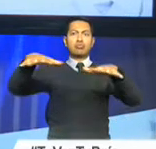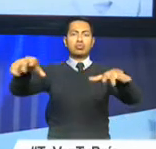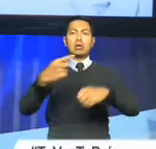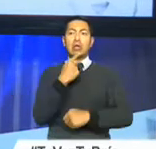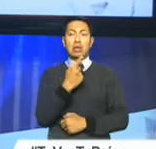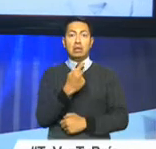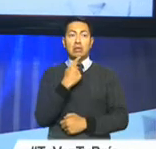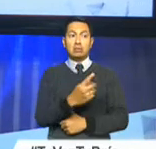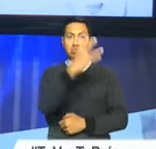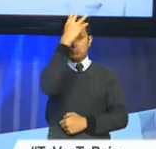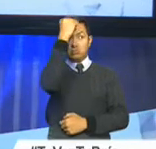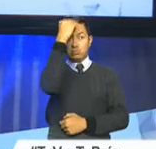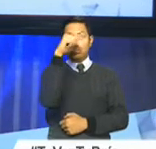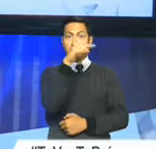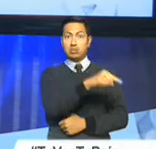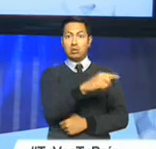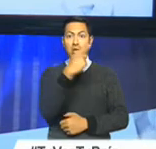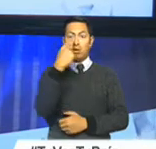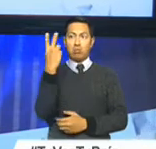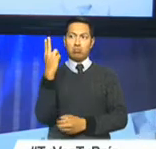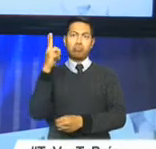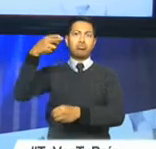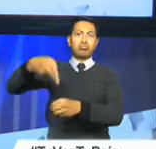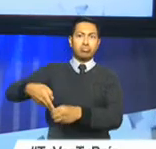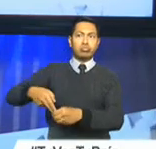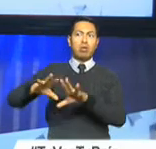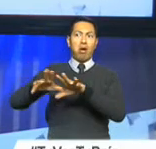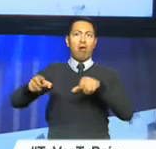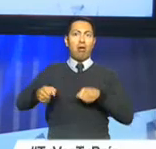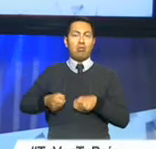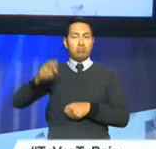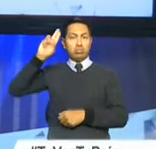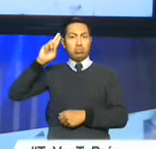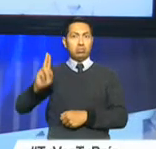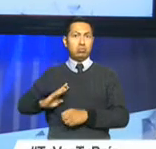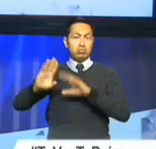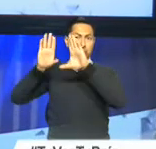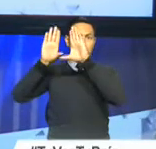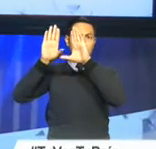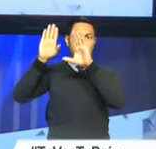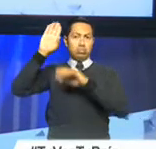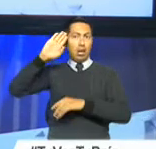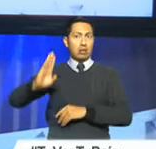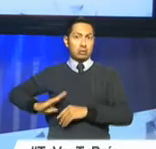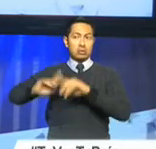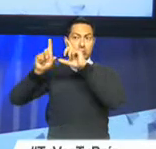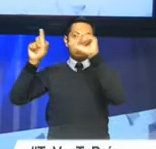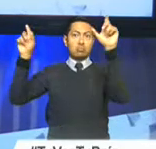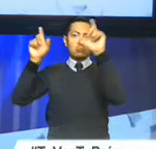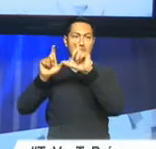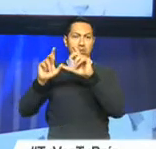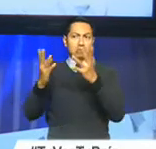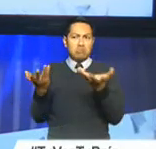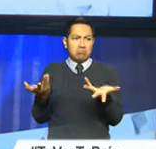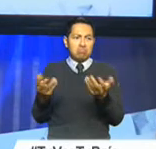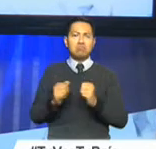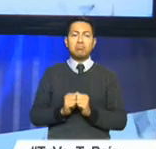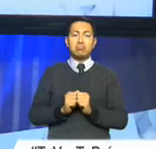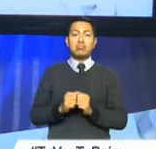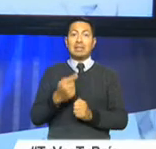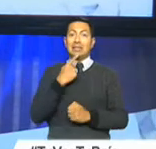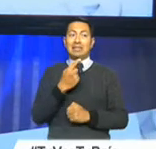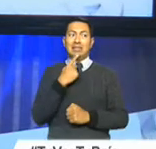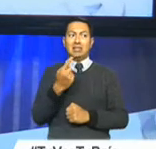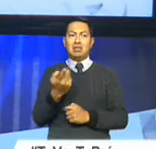vincula con esta trama internacional protagonizada por la empresa brasileña. El segundo mandatario señaló que el ataque sistemático en su contra